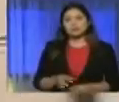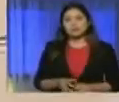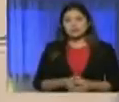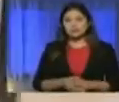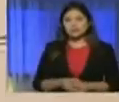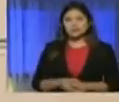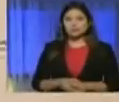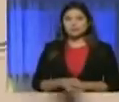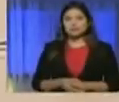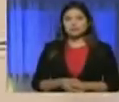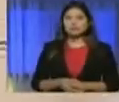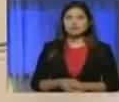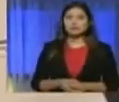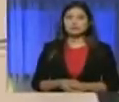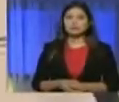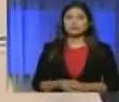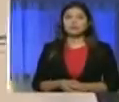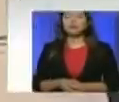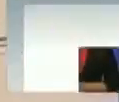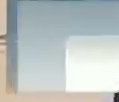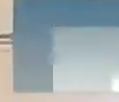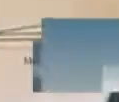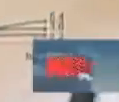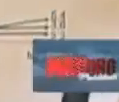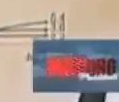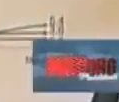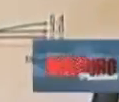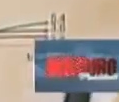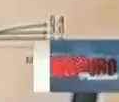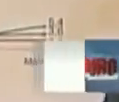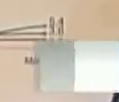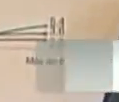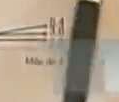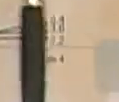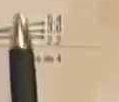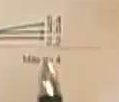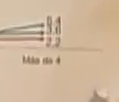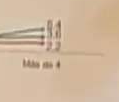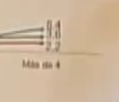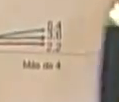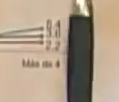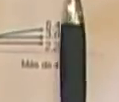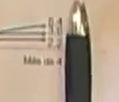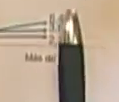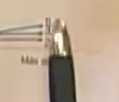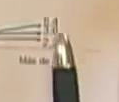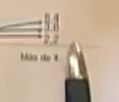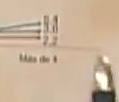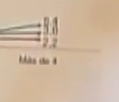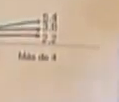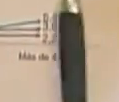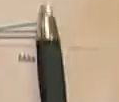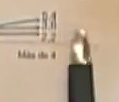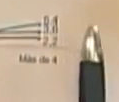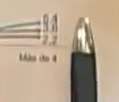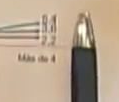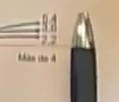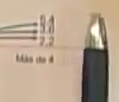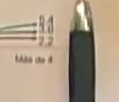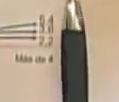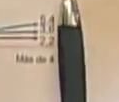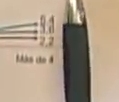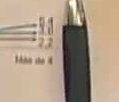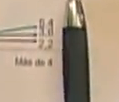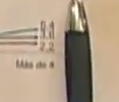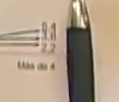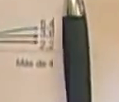de la serie. Es decir, son los que ganan mayor número de salarios. Cuando uno se pregunta cuánto está esto que está aquí, que genera el mayor número de ingresos,